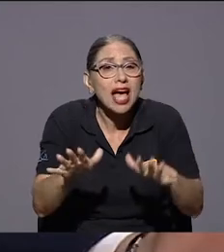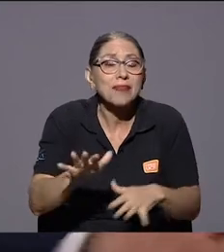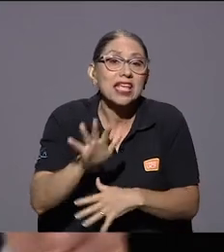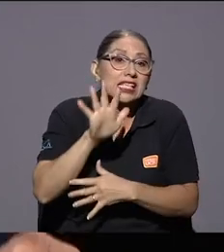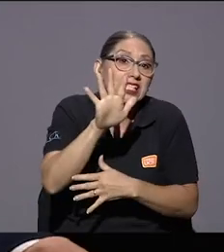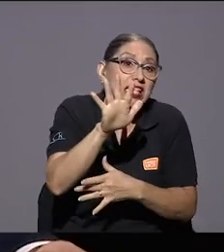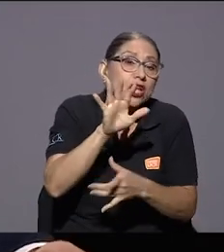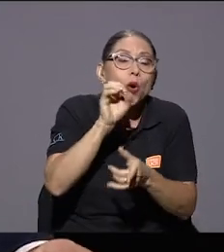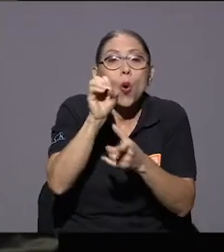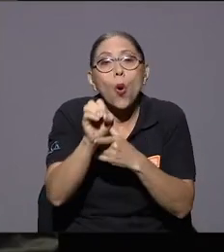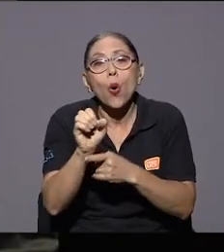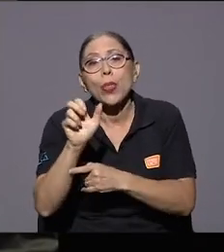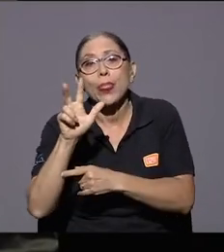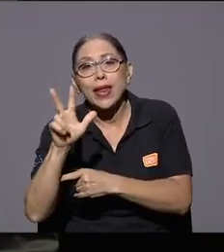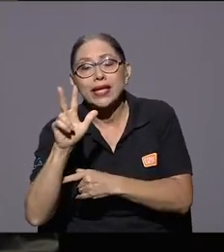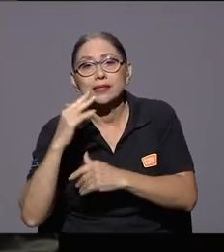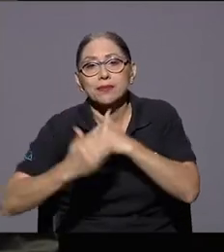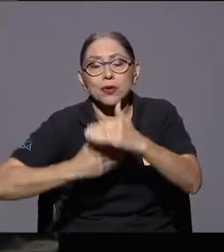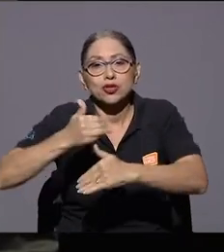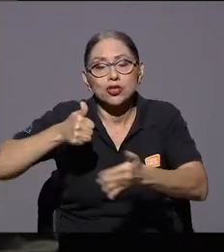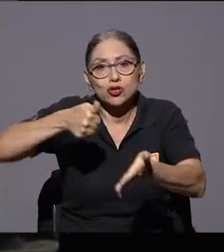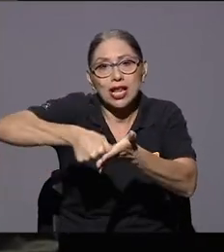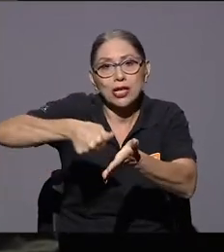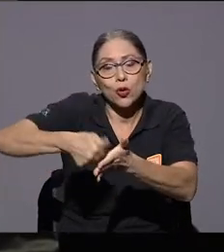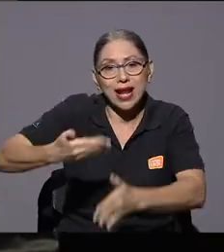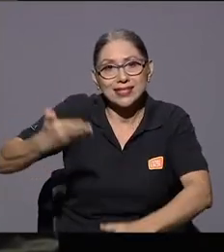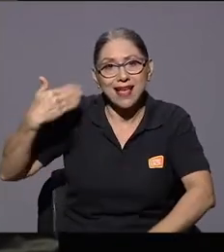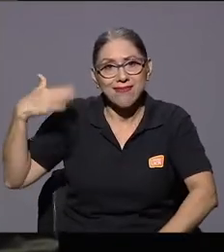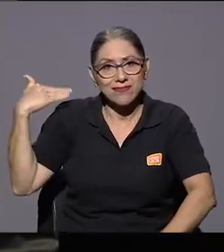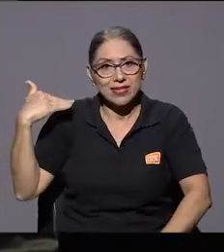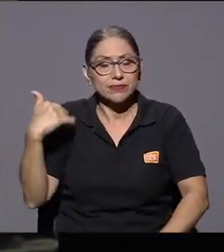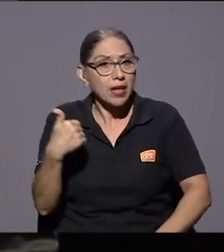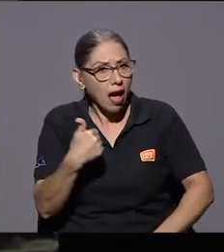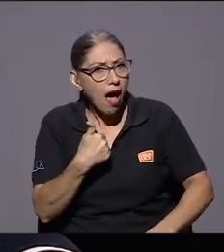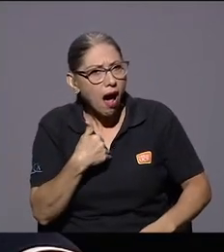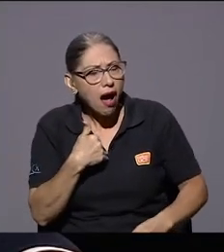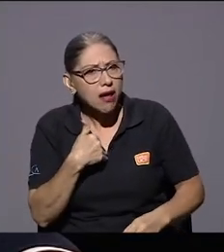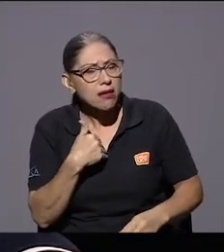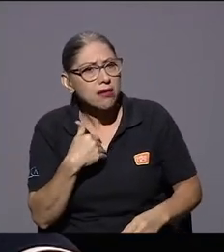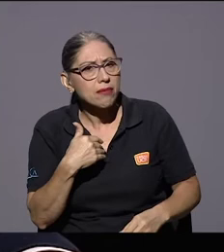5 hasta 3 procesos electorales. Hay una crisis